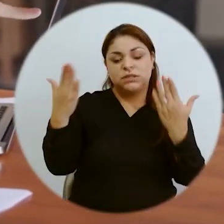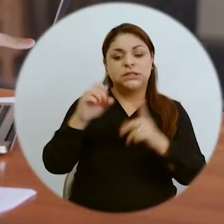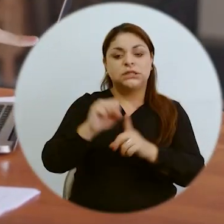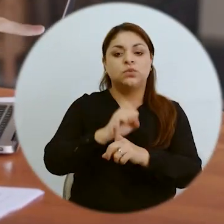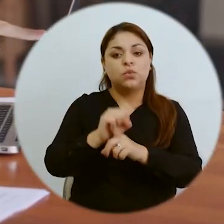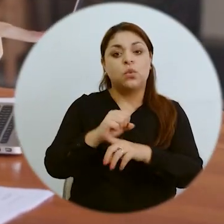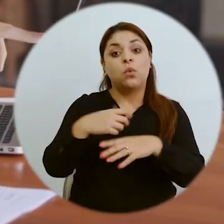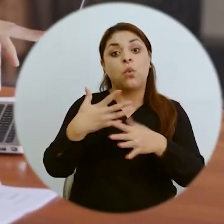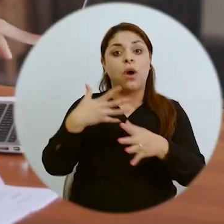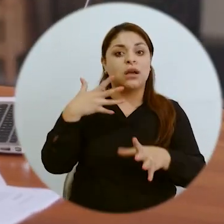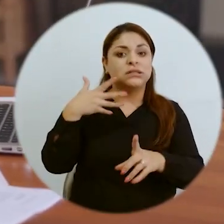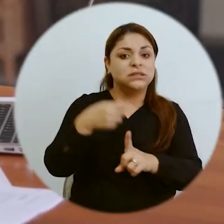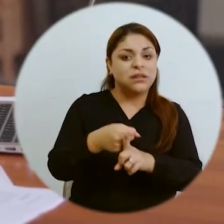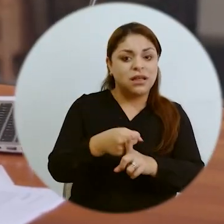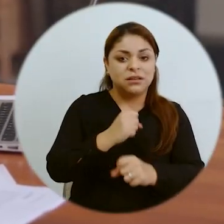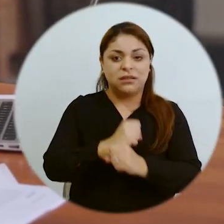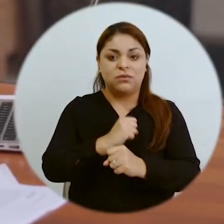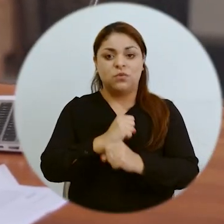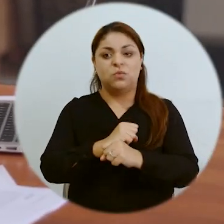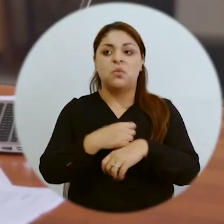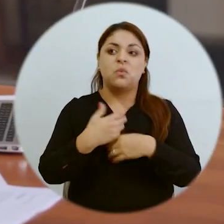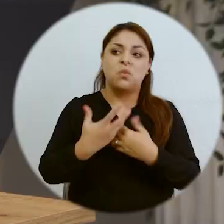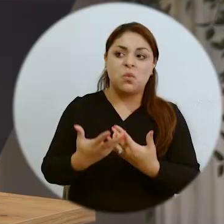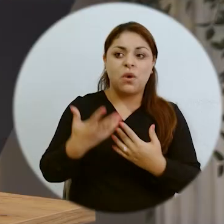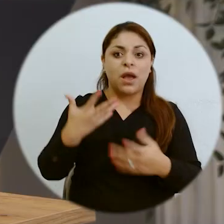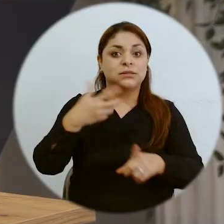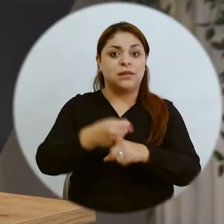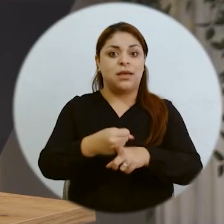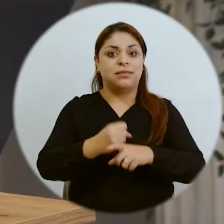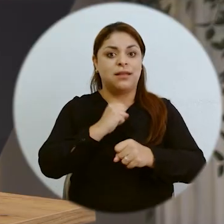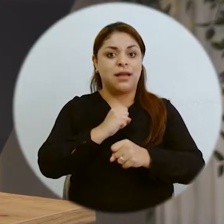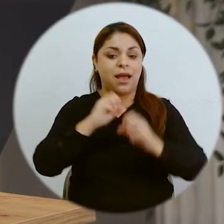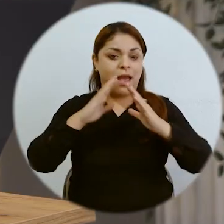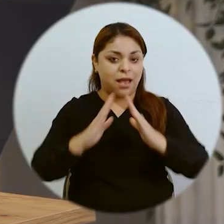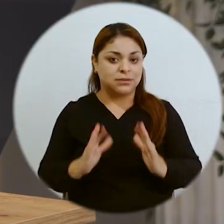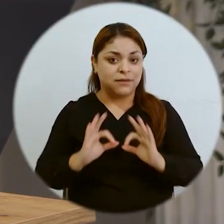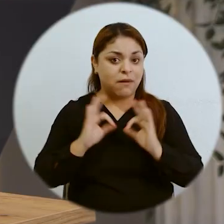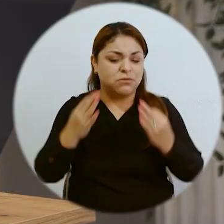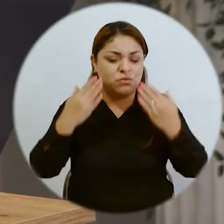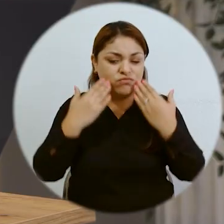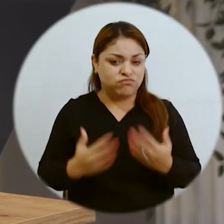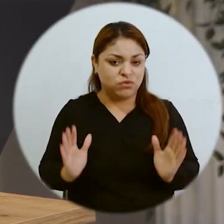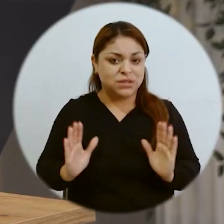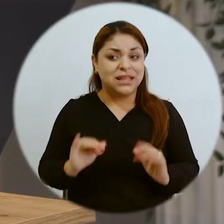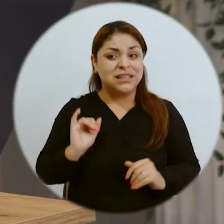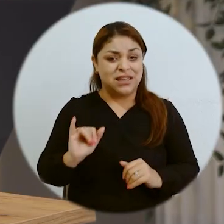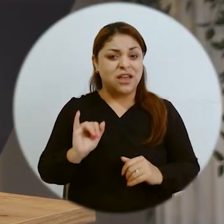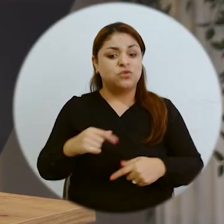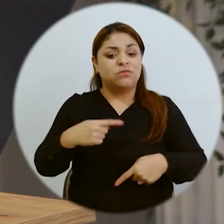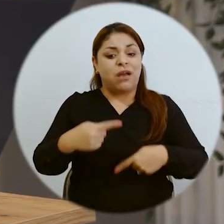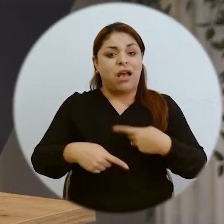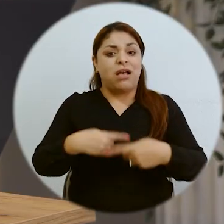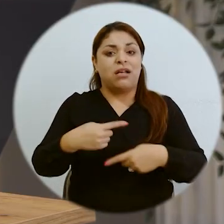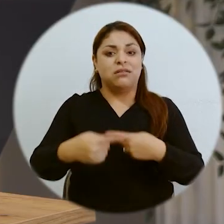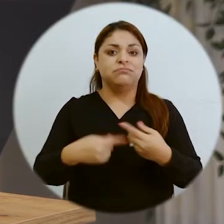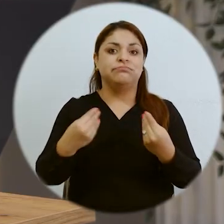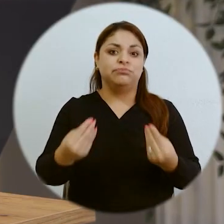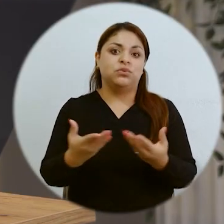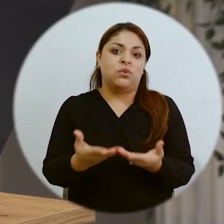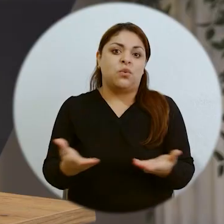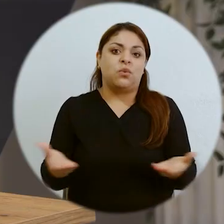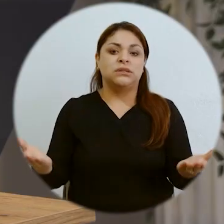de situaciones como puede ser que a lo largo de la vida las personas, por ejemplo, rompan con su pareja y